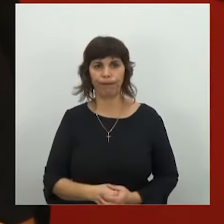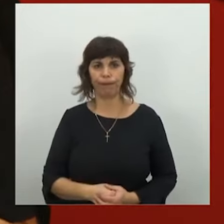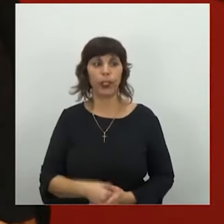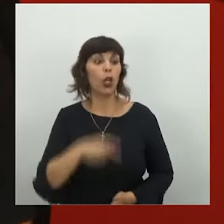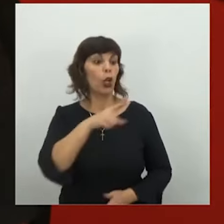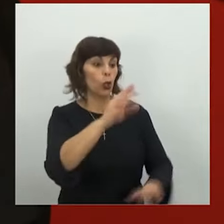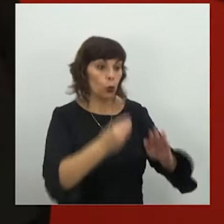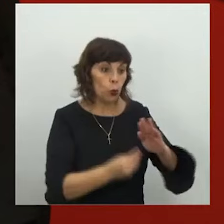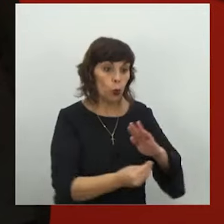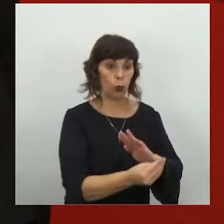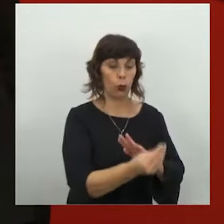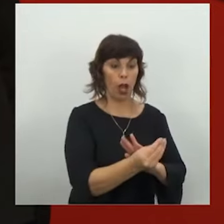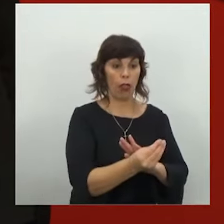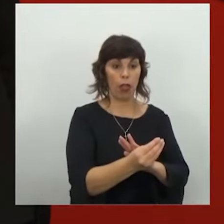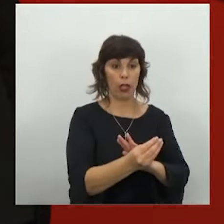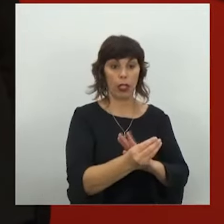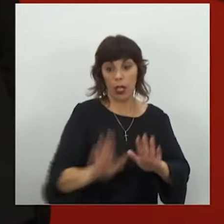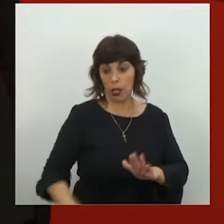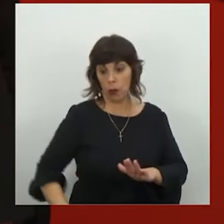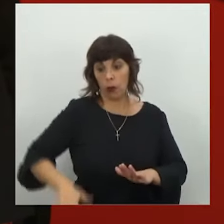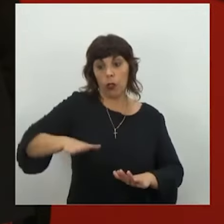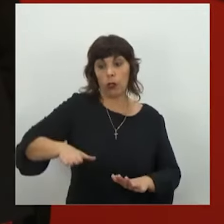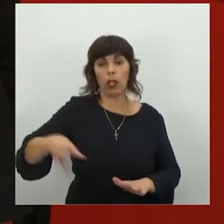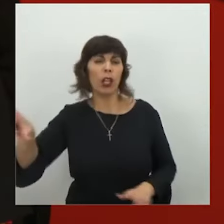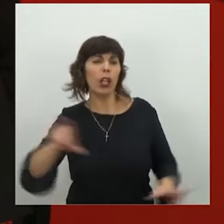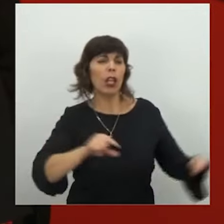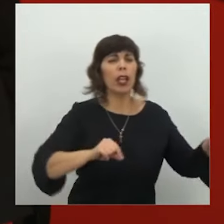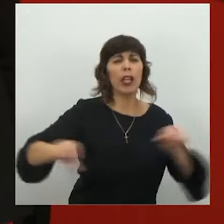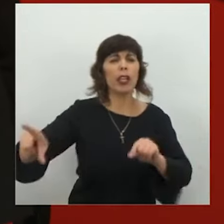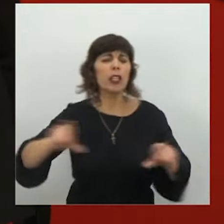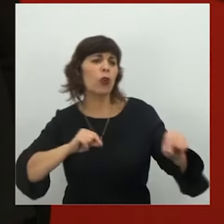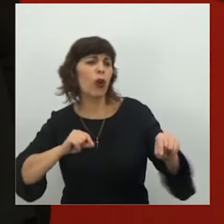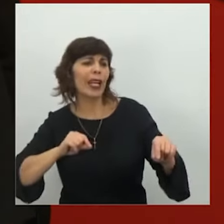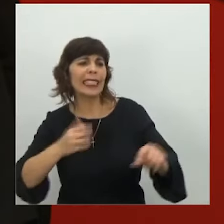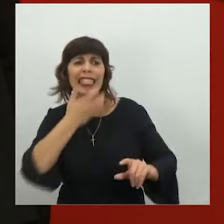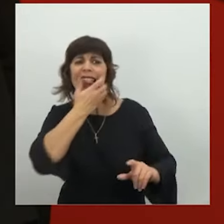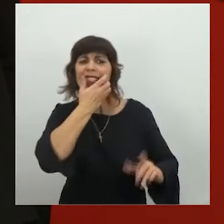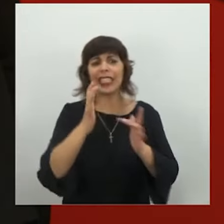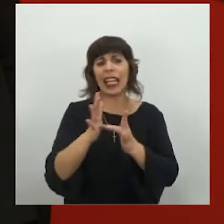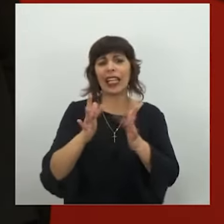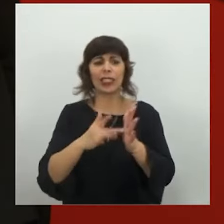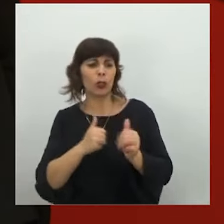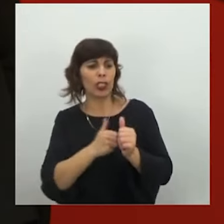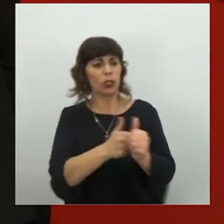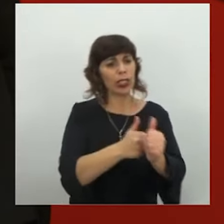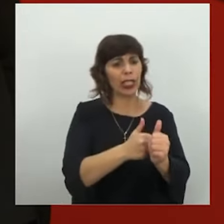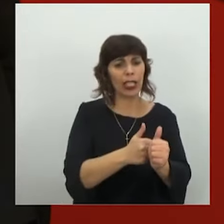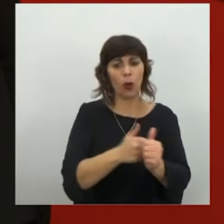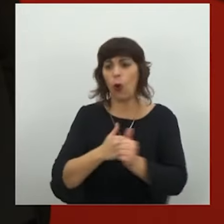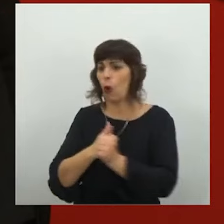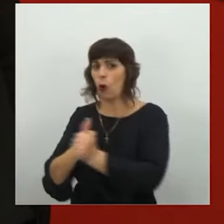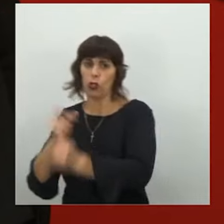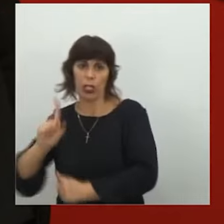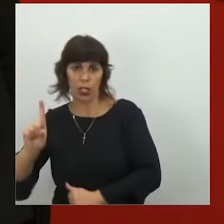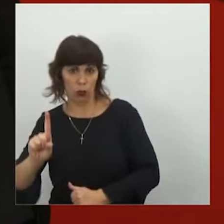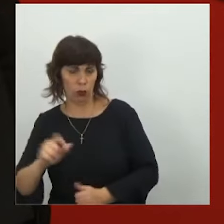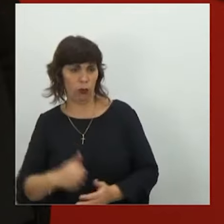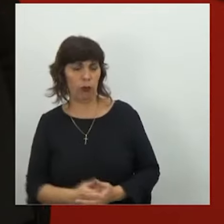luego tienes que hacer una decisión de poner tu vida en la mano de Jesucristo, el Hijo de